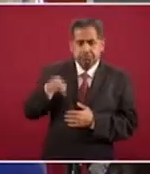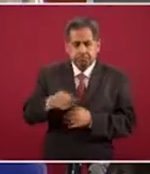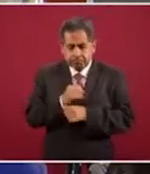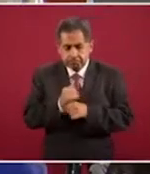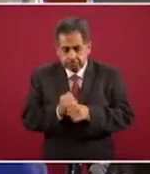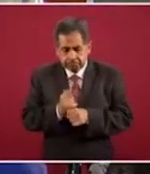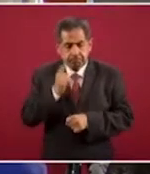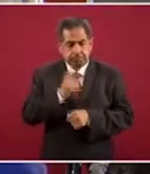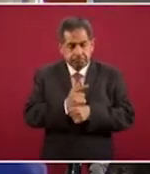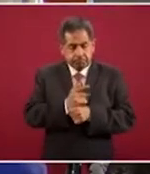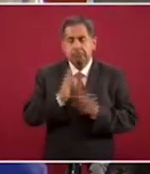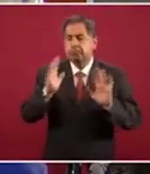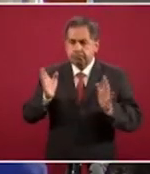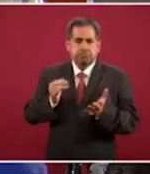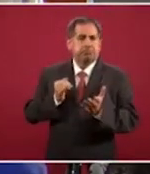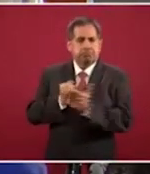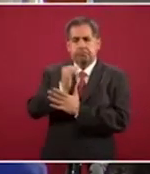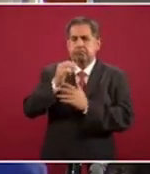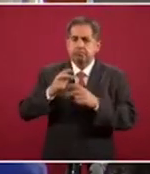y también, por supuesto,